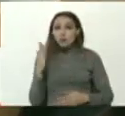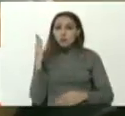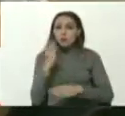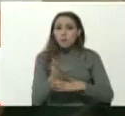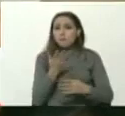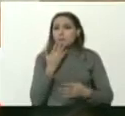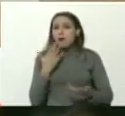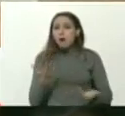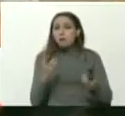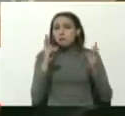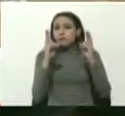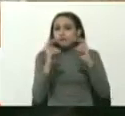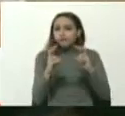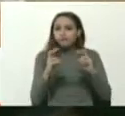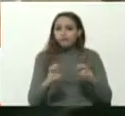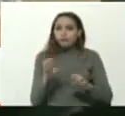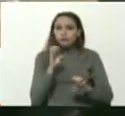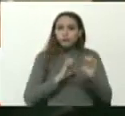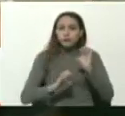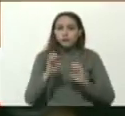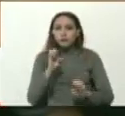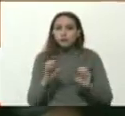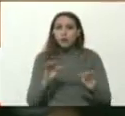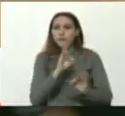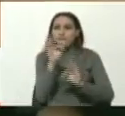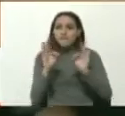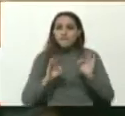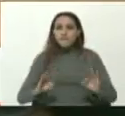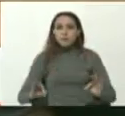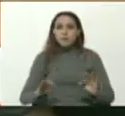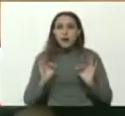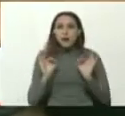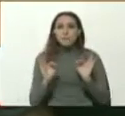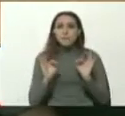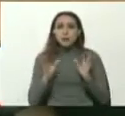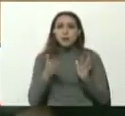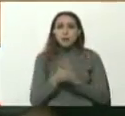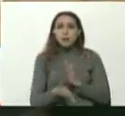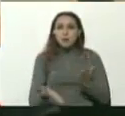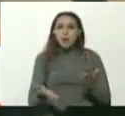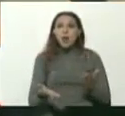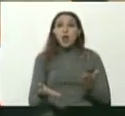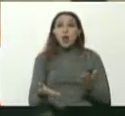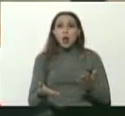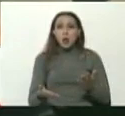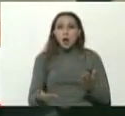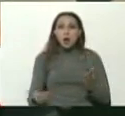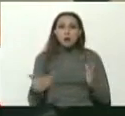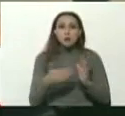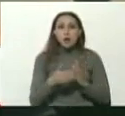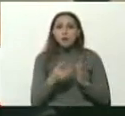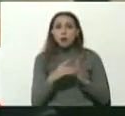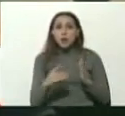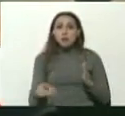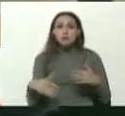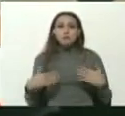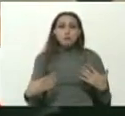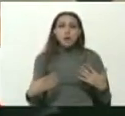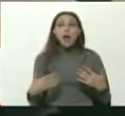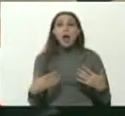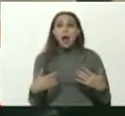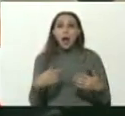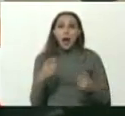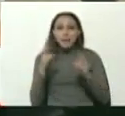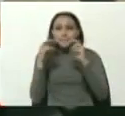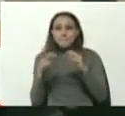investigación o un procedimiento especial por violación masiva de los derechos humanos, es al gobierno de los Estados